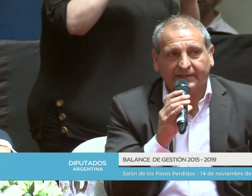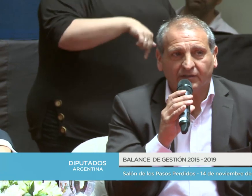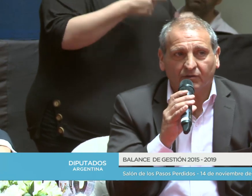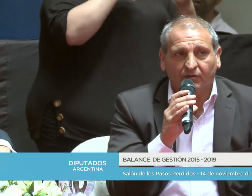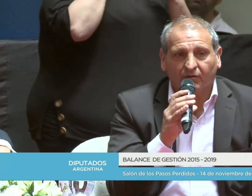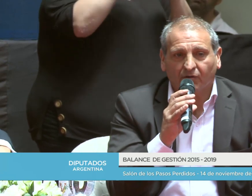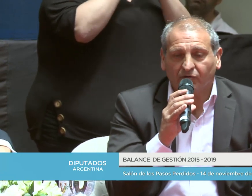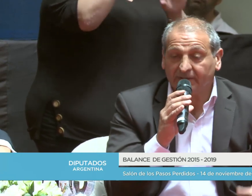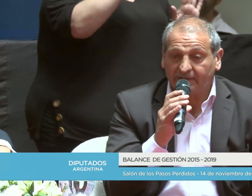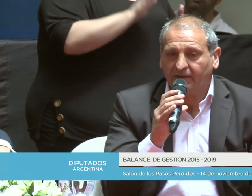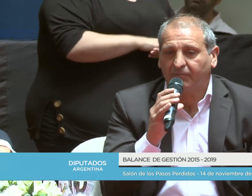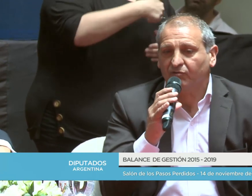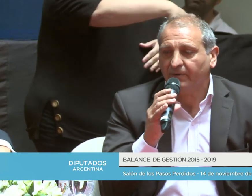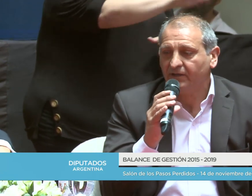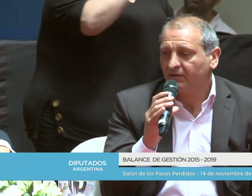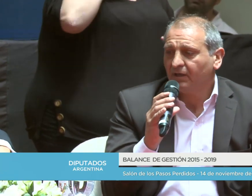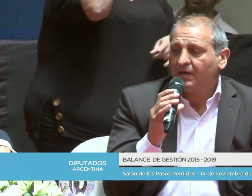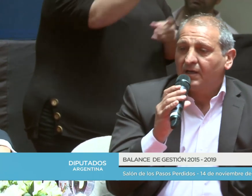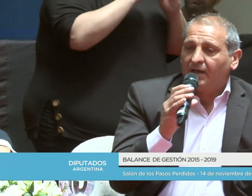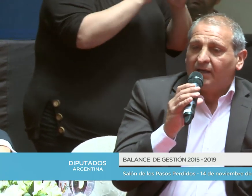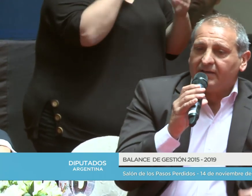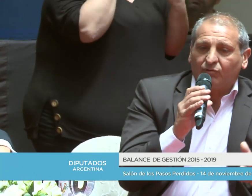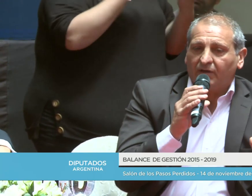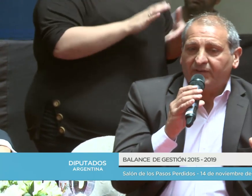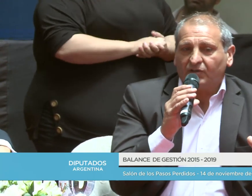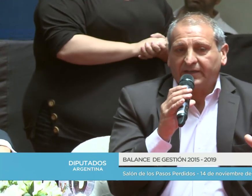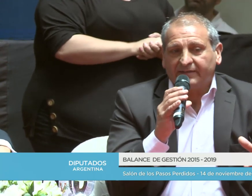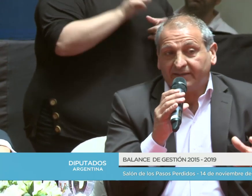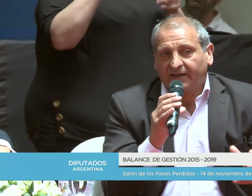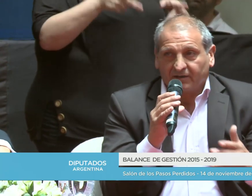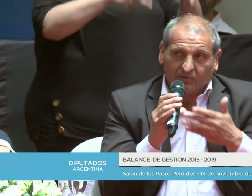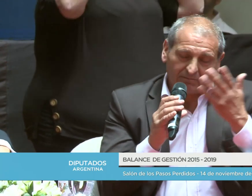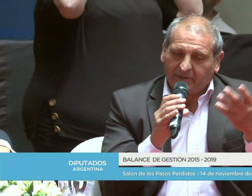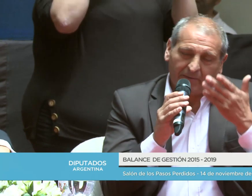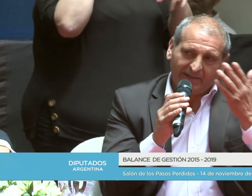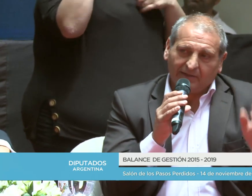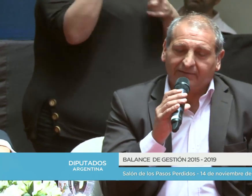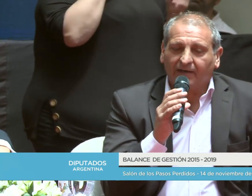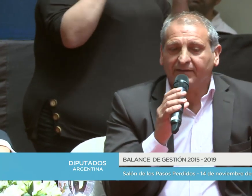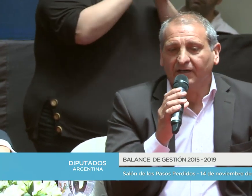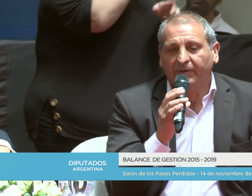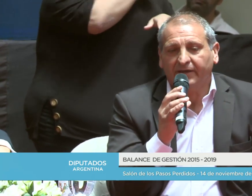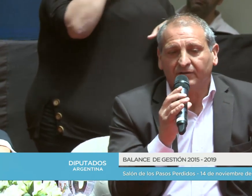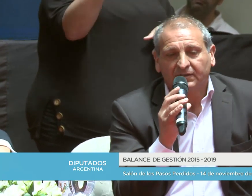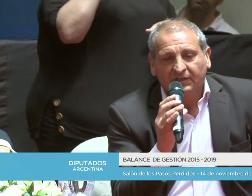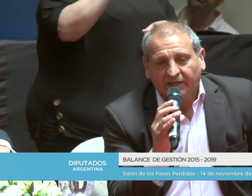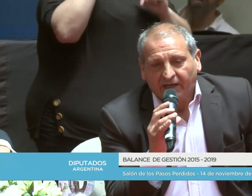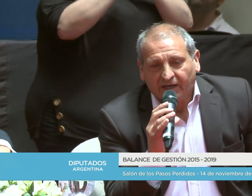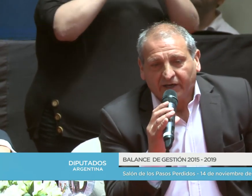se está tratando o se va a tratar el próximo año. Y es un edificio que encierra, como brevemente decía recién en el